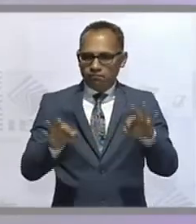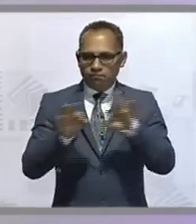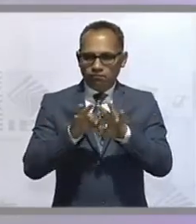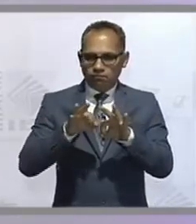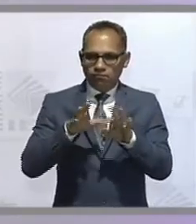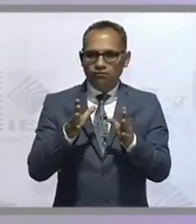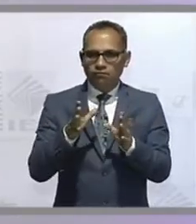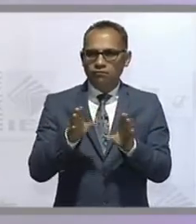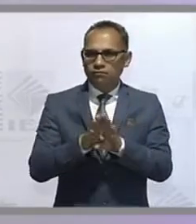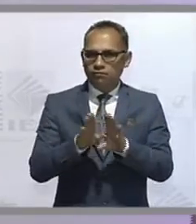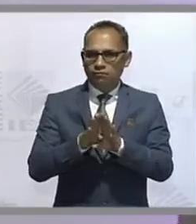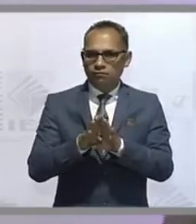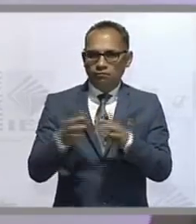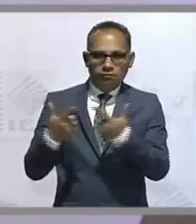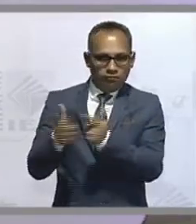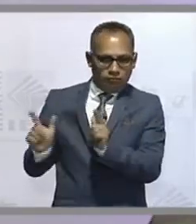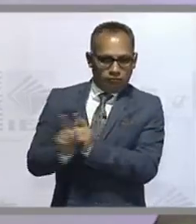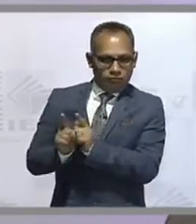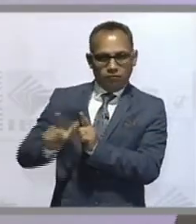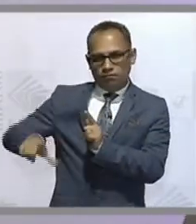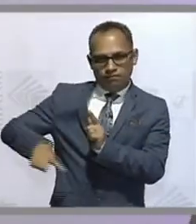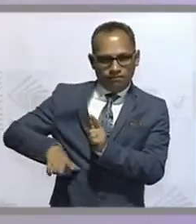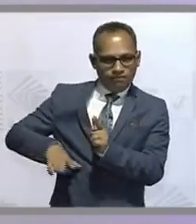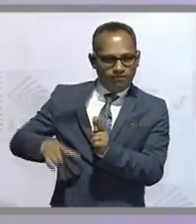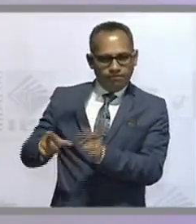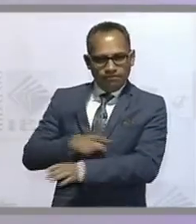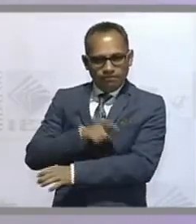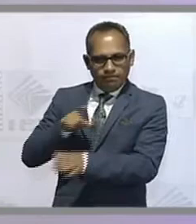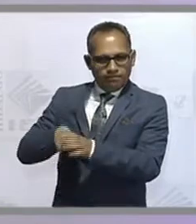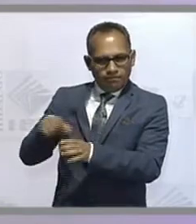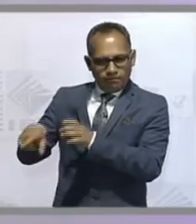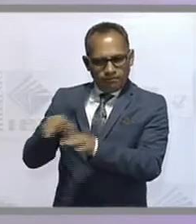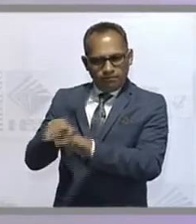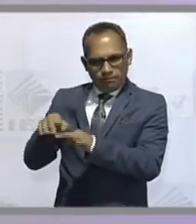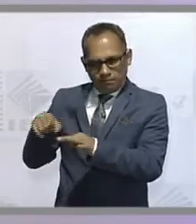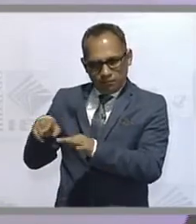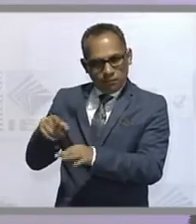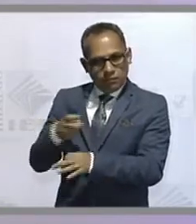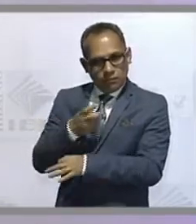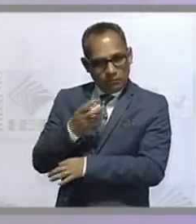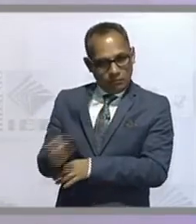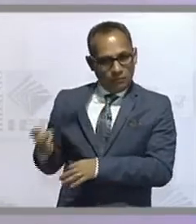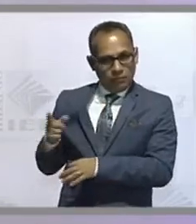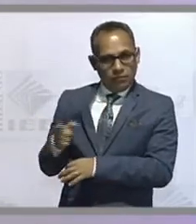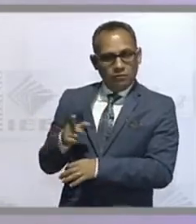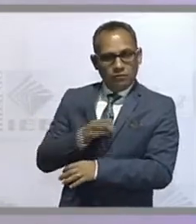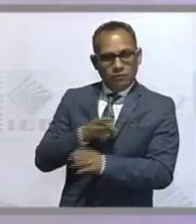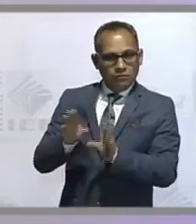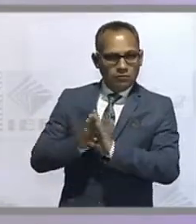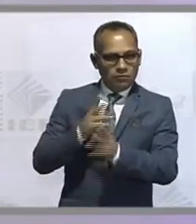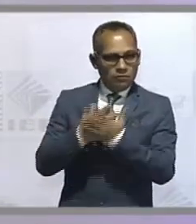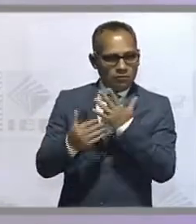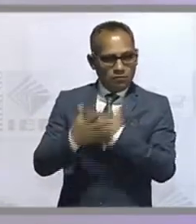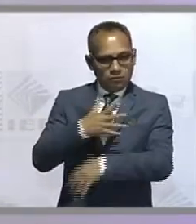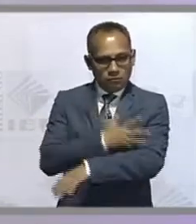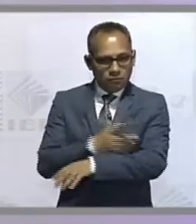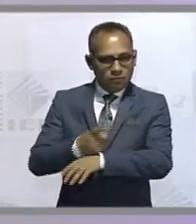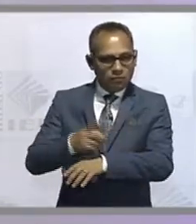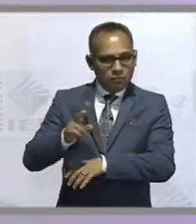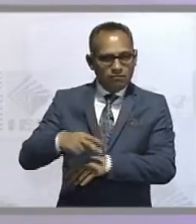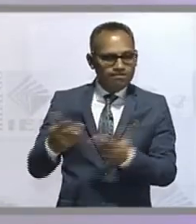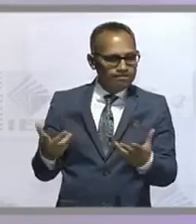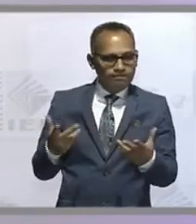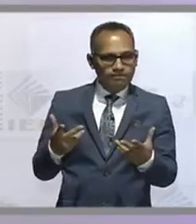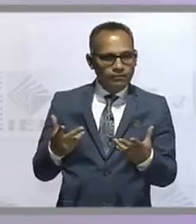no han sido capaces de generar políticas para incentivar la economía no hay frax infraestructura suficiente para